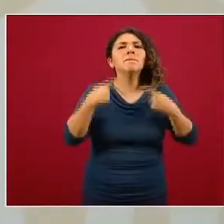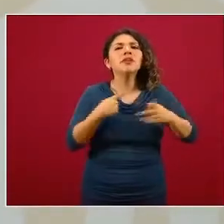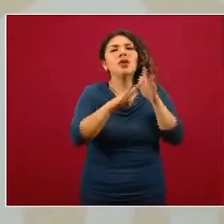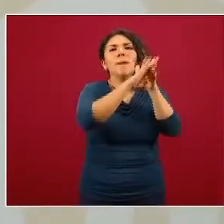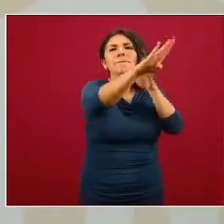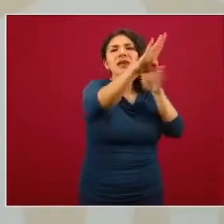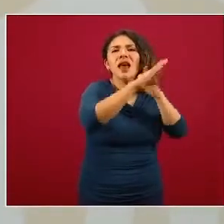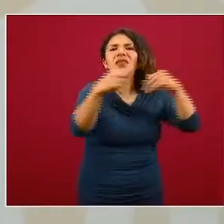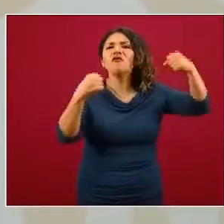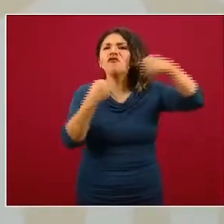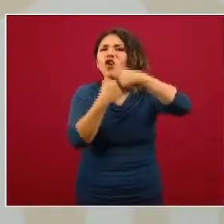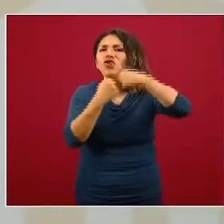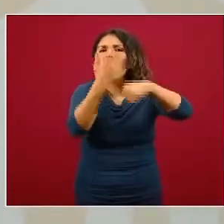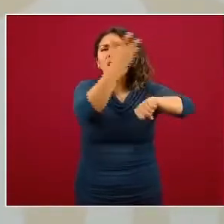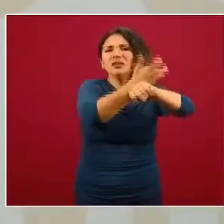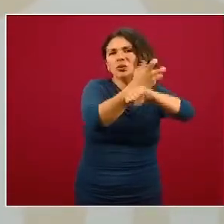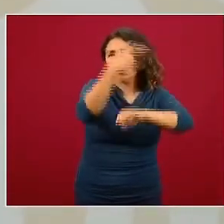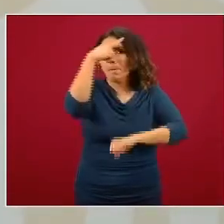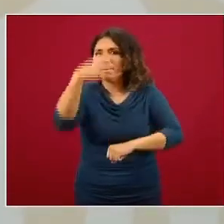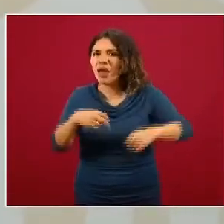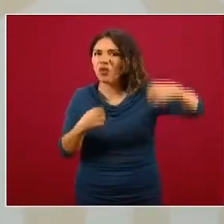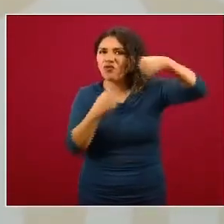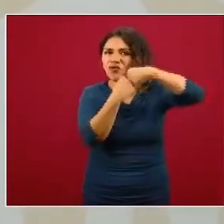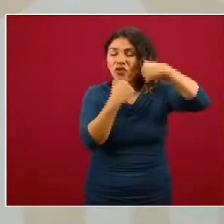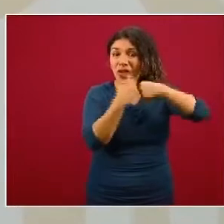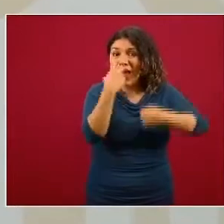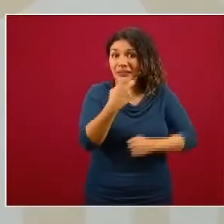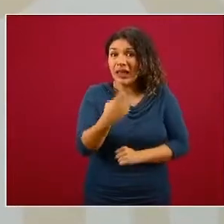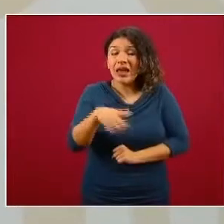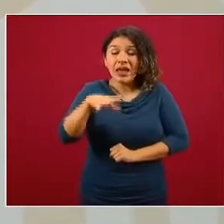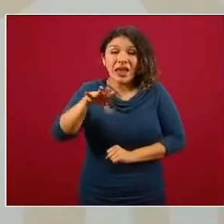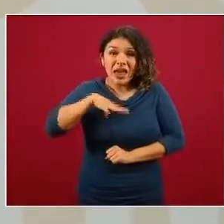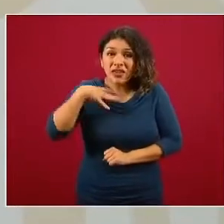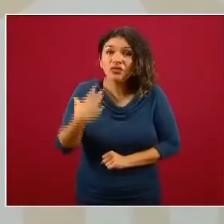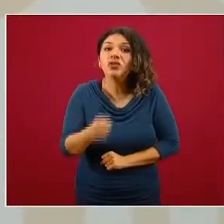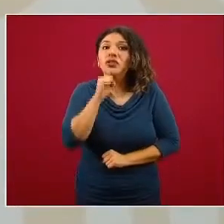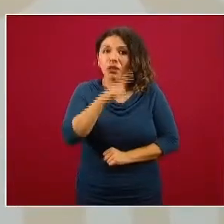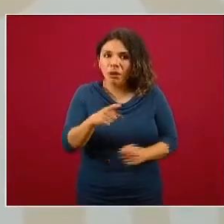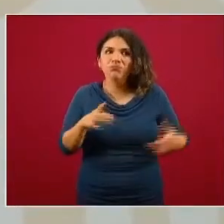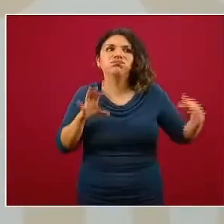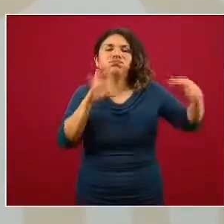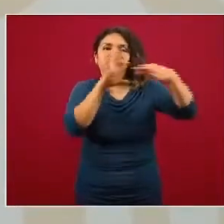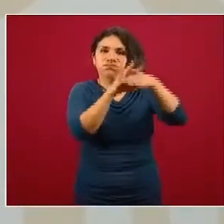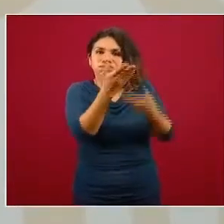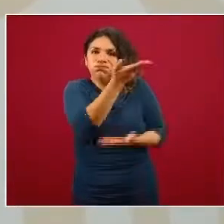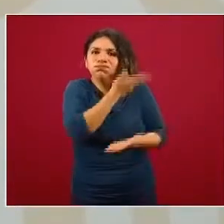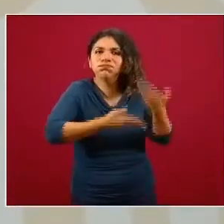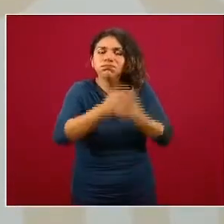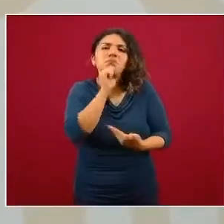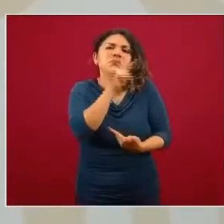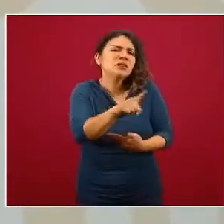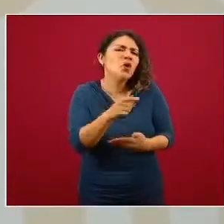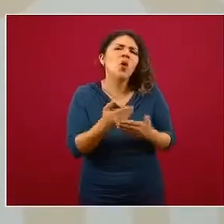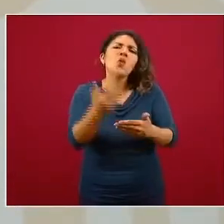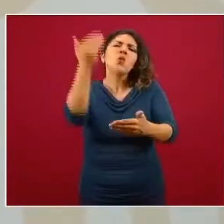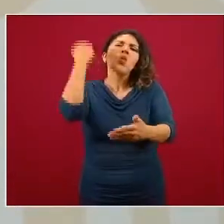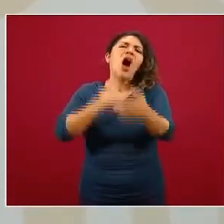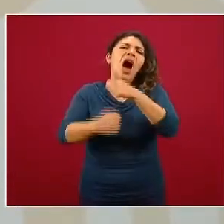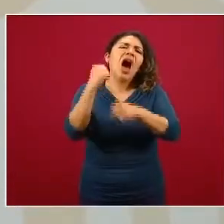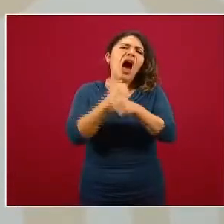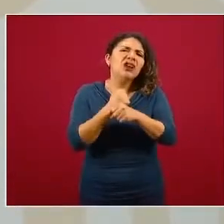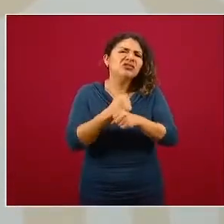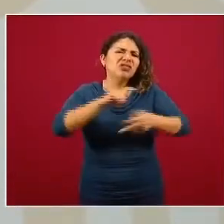en la frontera Estados Unidos-México, que este es un esfuerzo también de colaboración conjunta que se remonta también a muchos años de